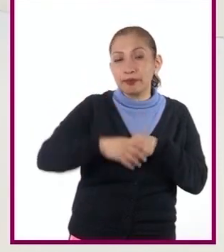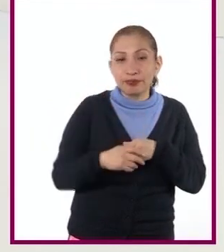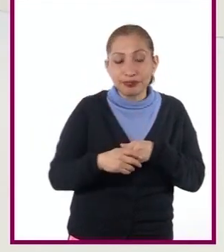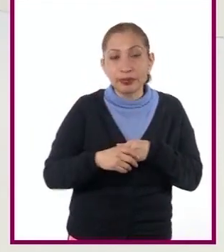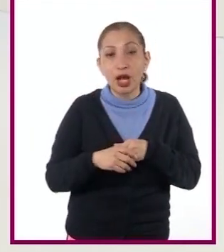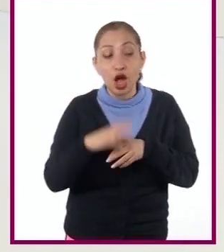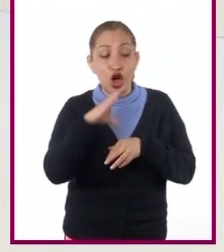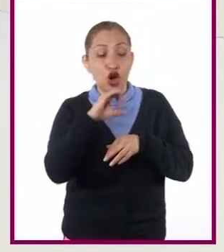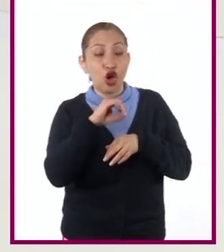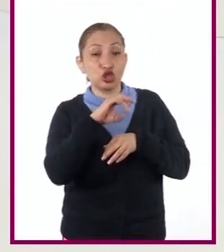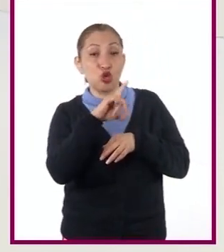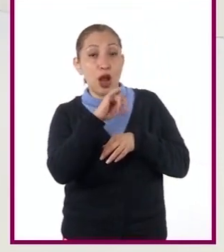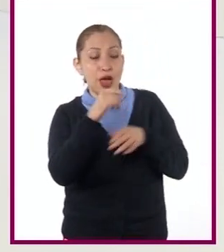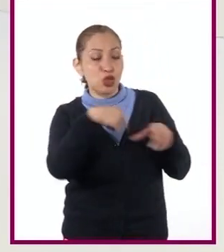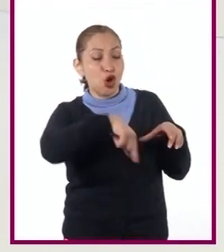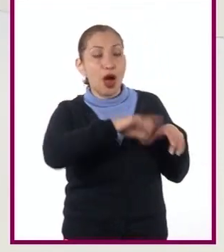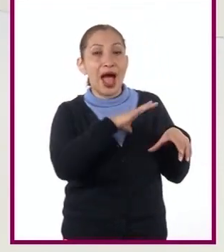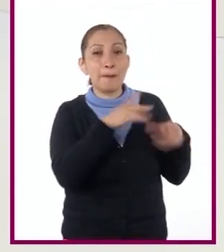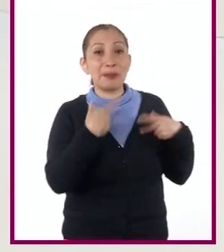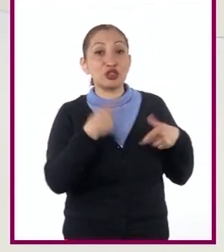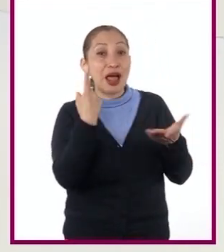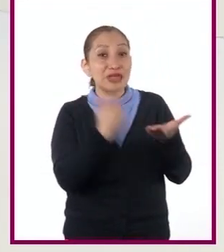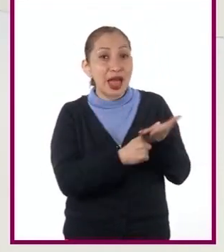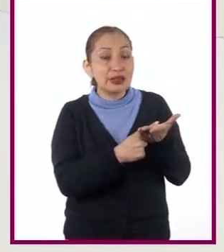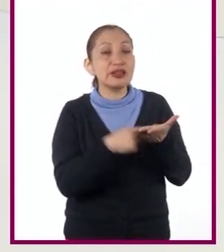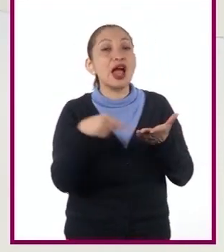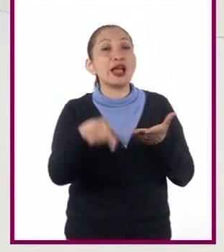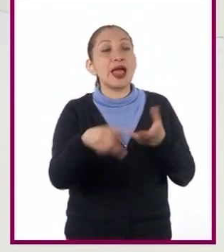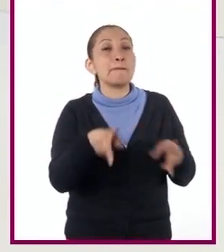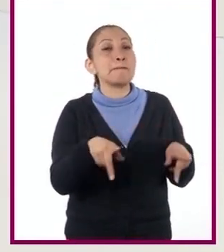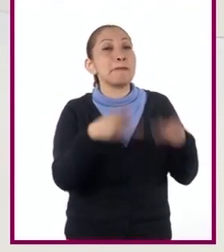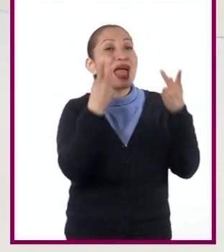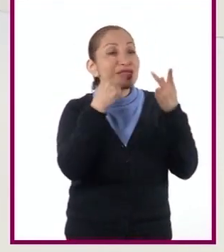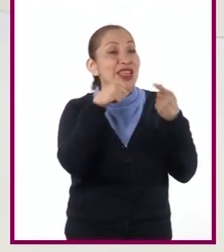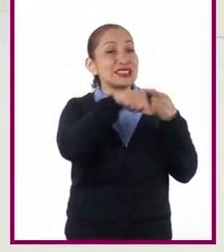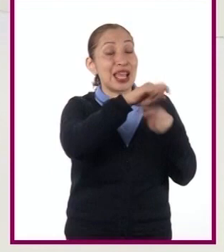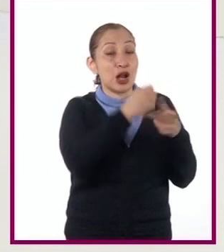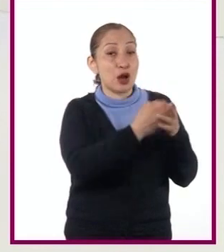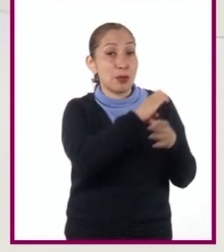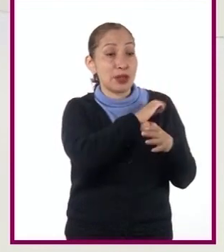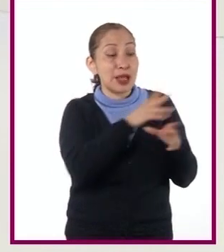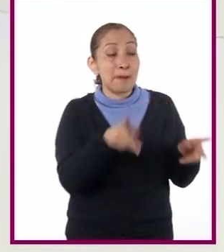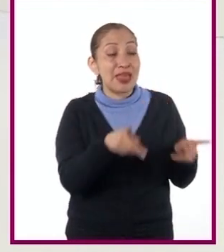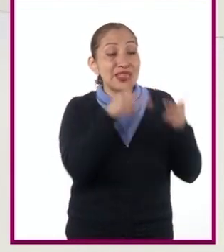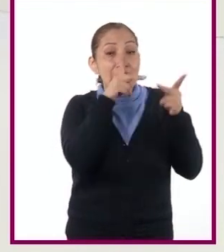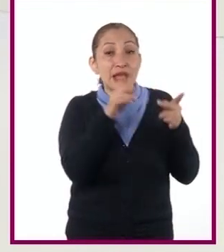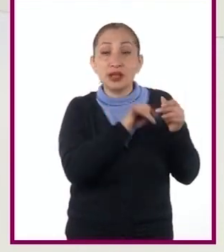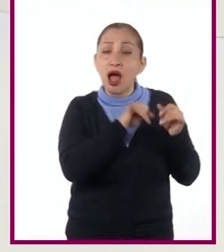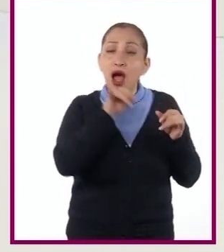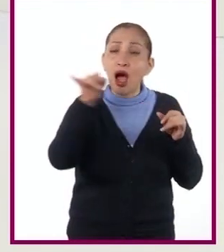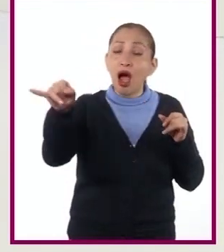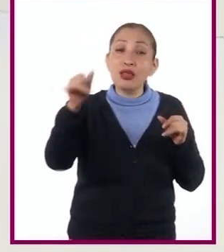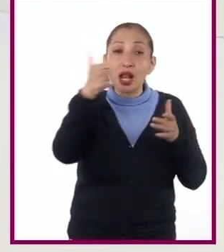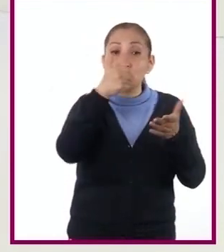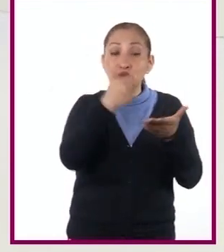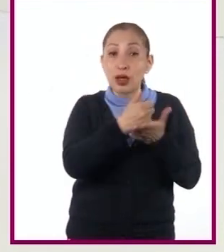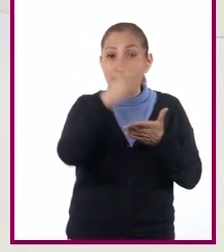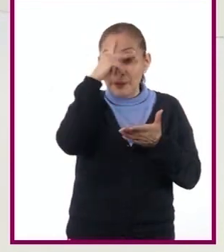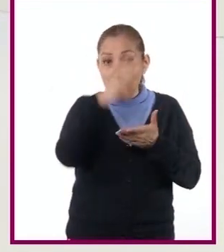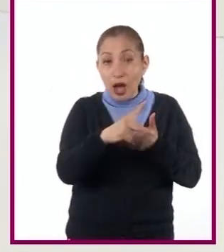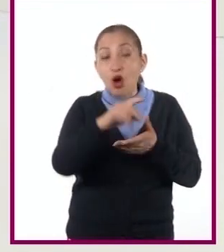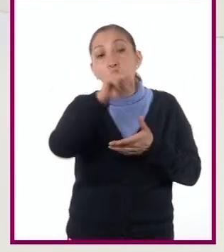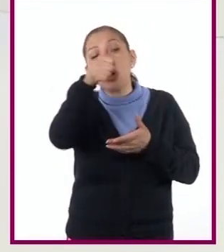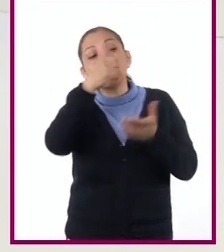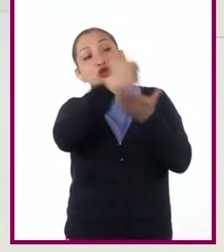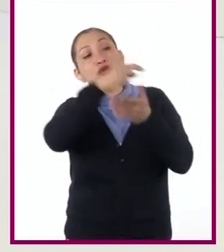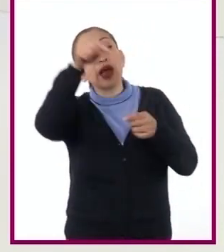El consulado lo integraban comerciantes mayoristas peninsulares que comerciaban a larga distancia de la Ciudad de México a